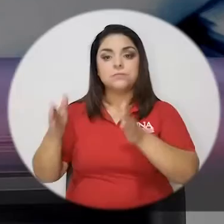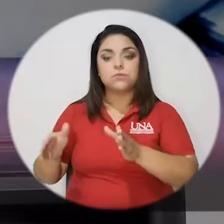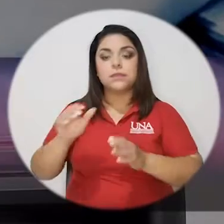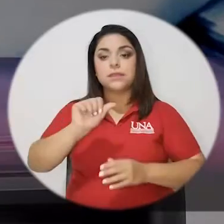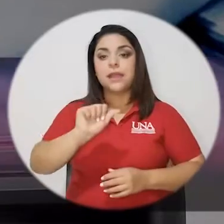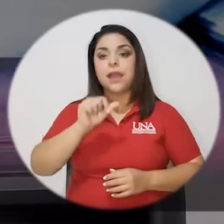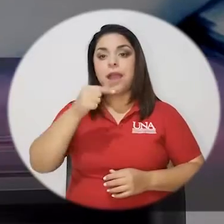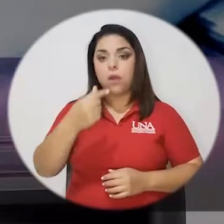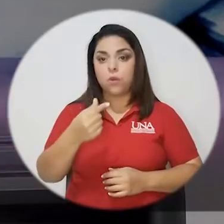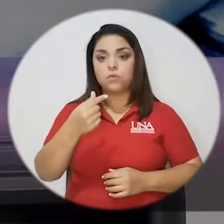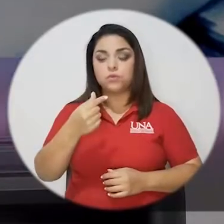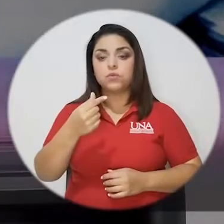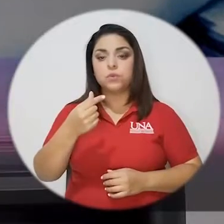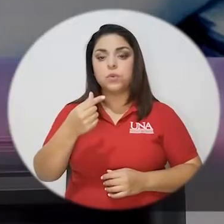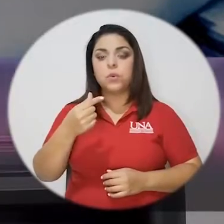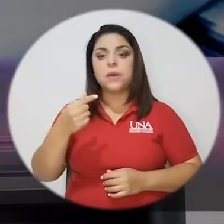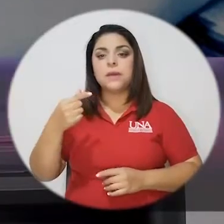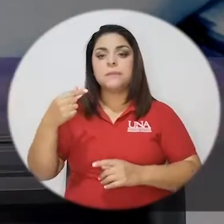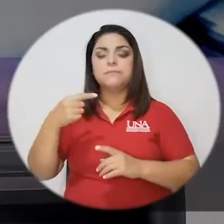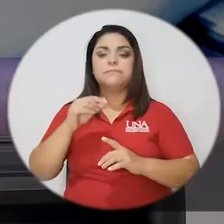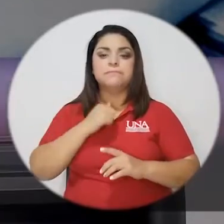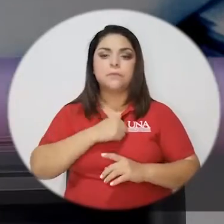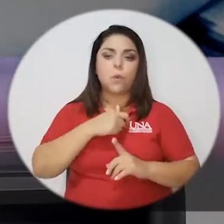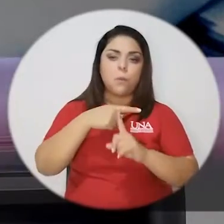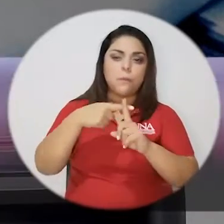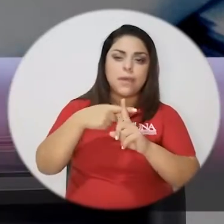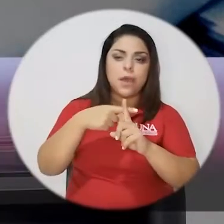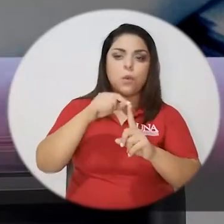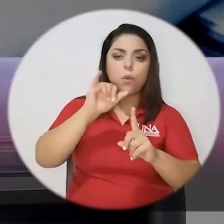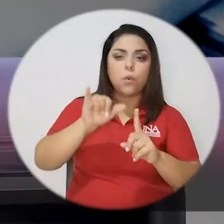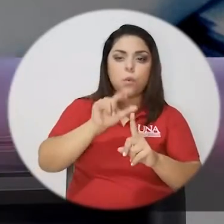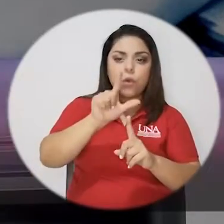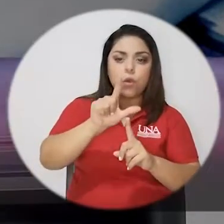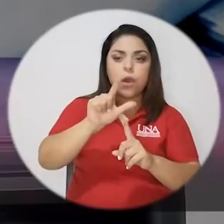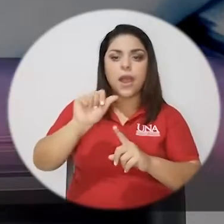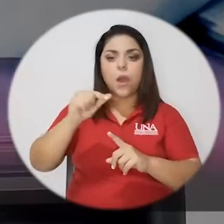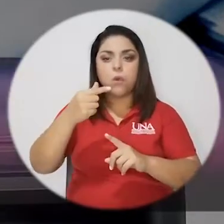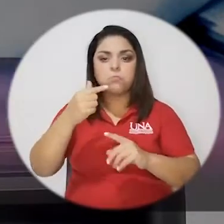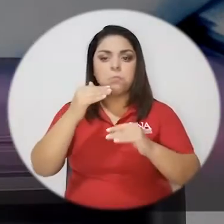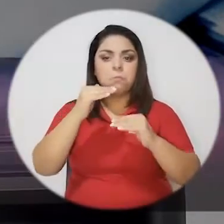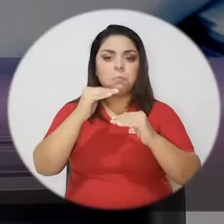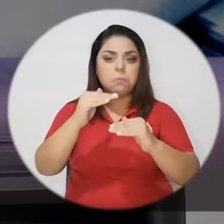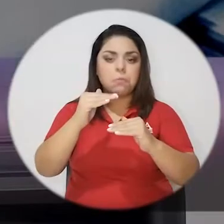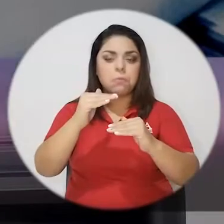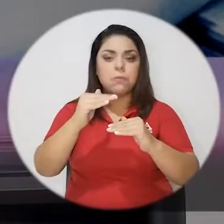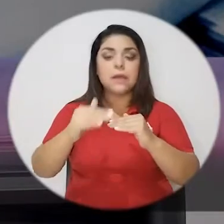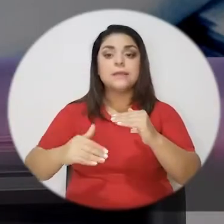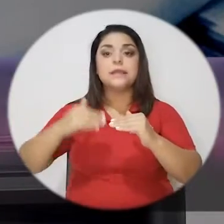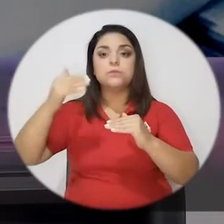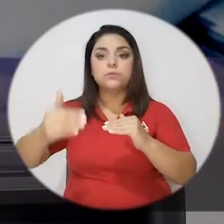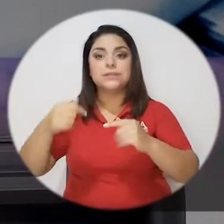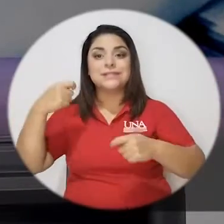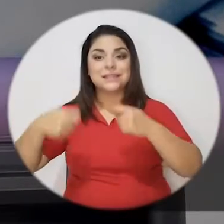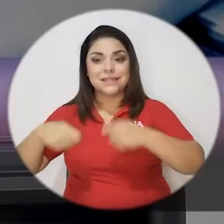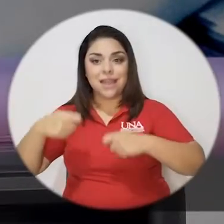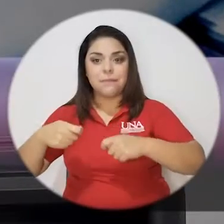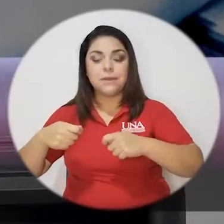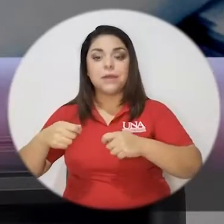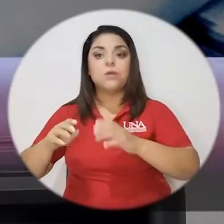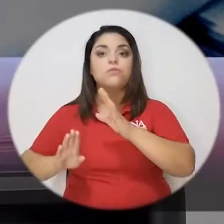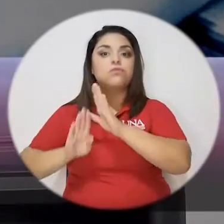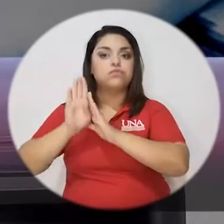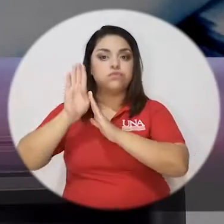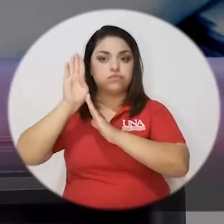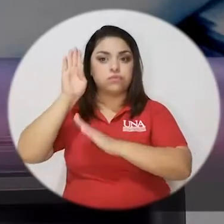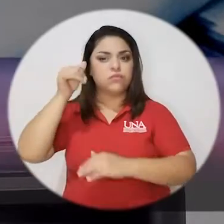en agosto, mediados de julio, agosto, se estaciona para tener un incremento a partir de septiembre, porque